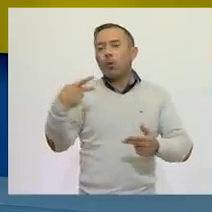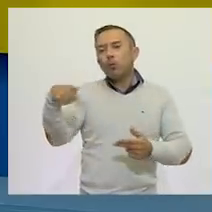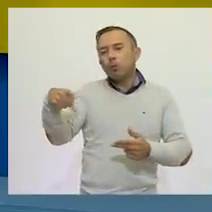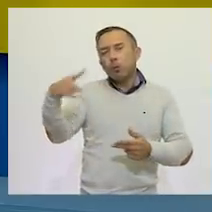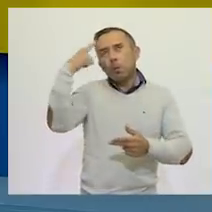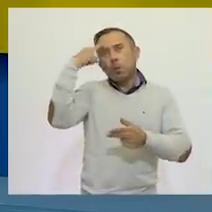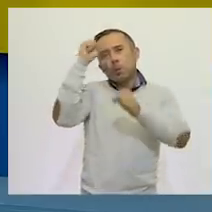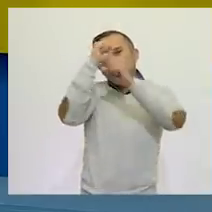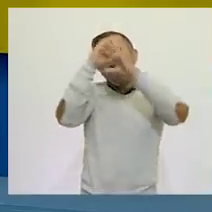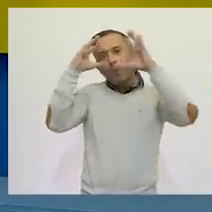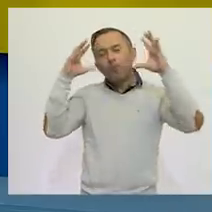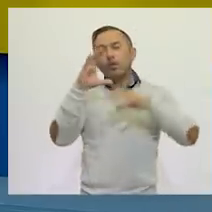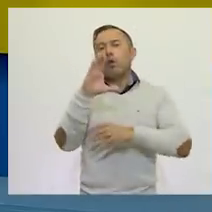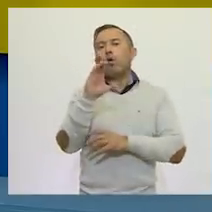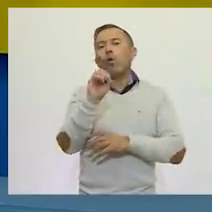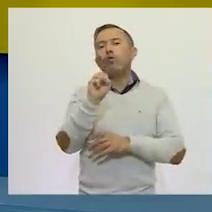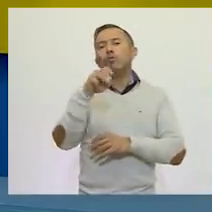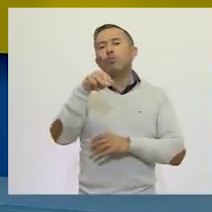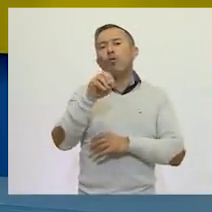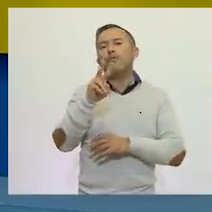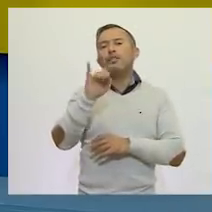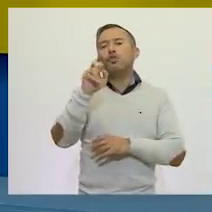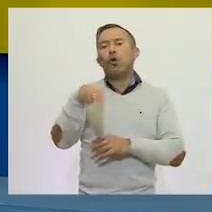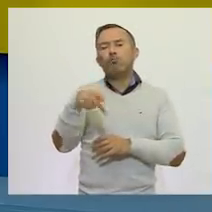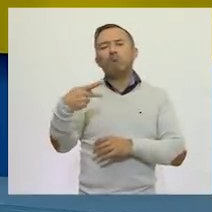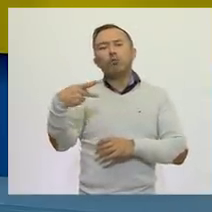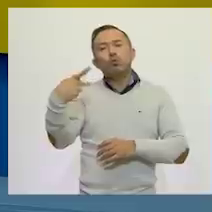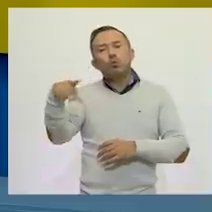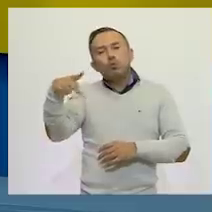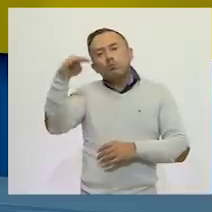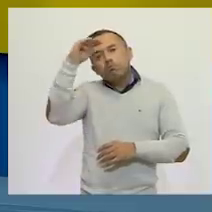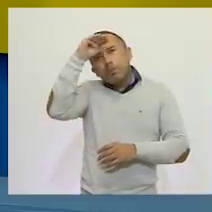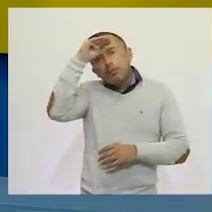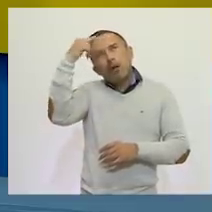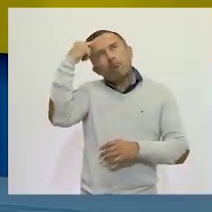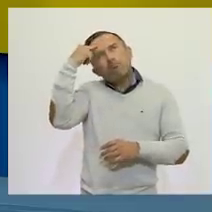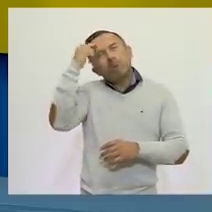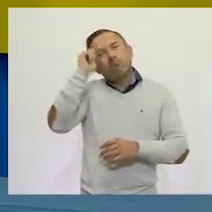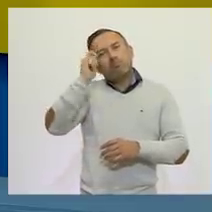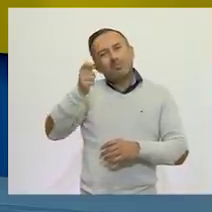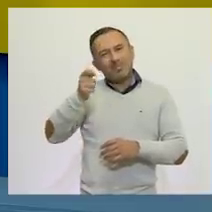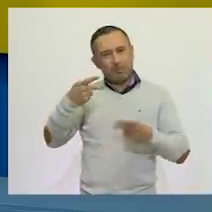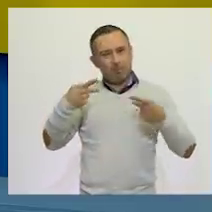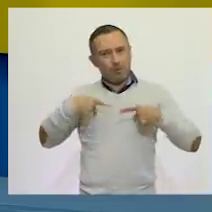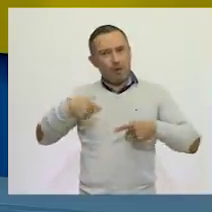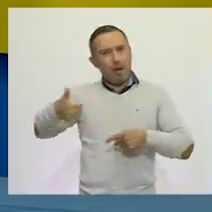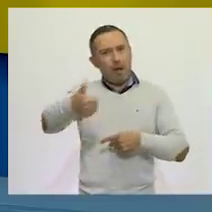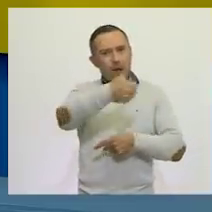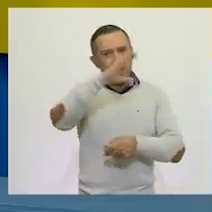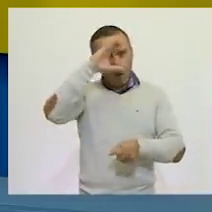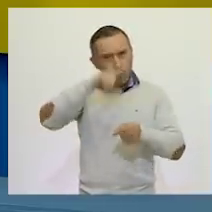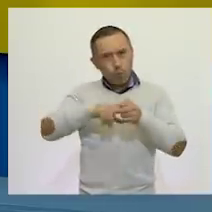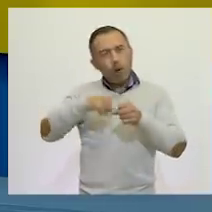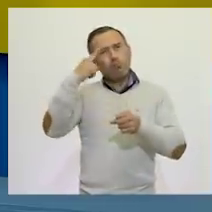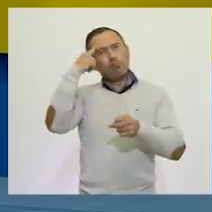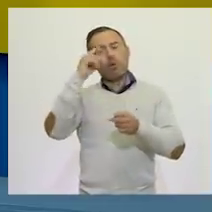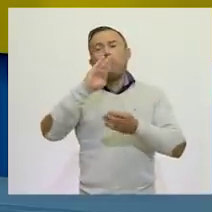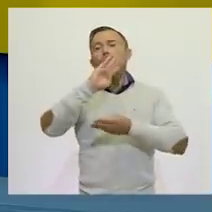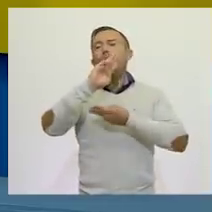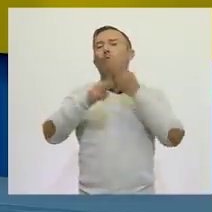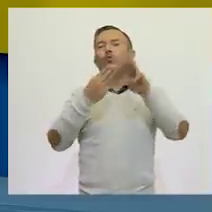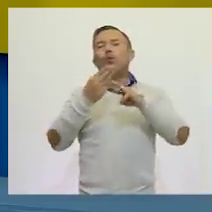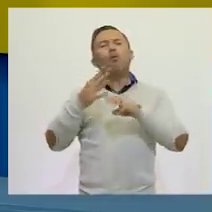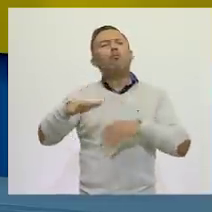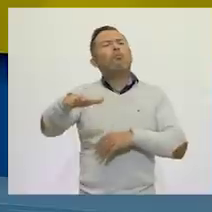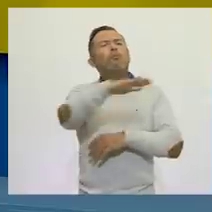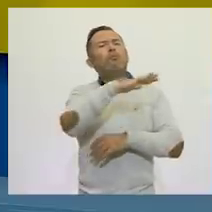cosmovisión es un sistema de creencias que tiene cada persona o población sobre la manera en la cual conciben al mundo. la forma